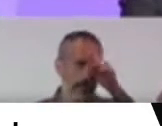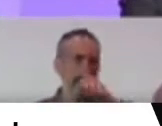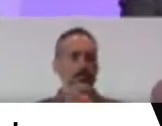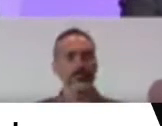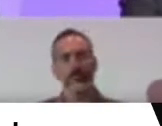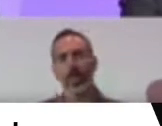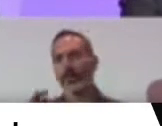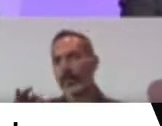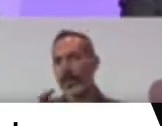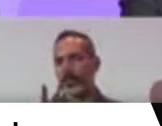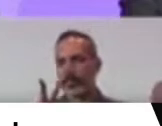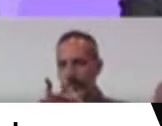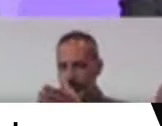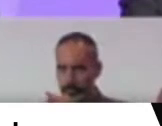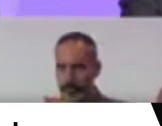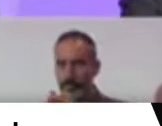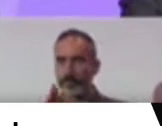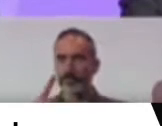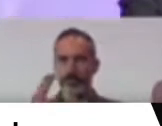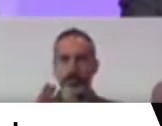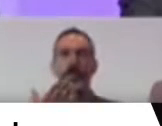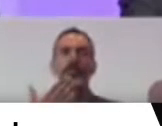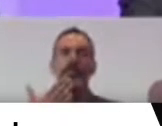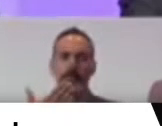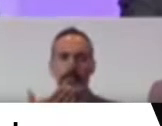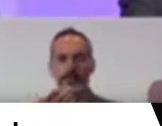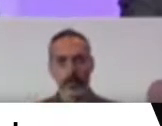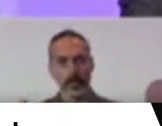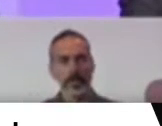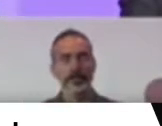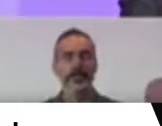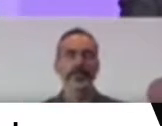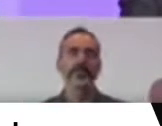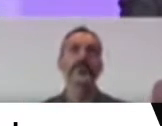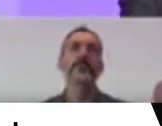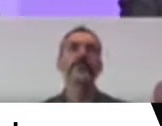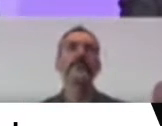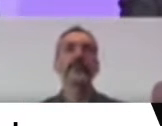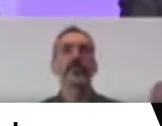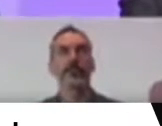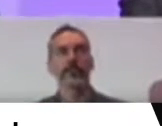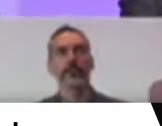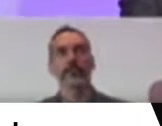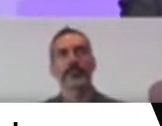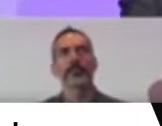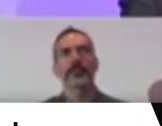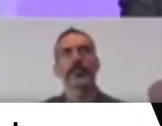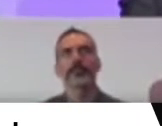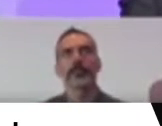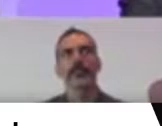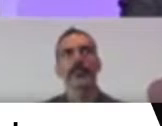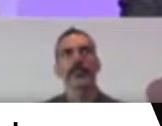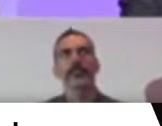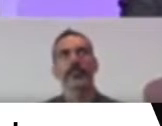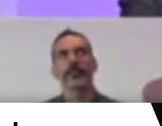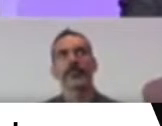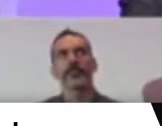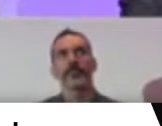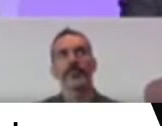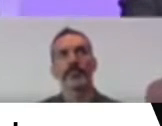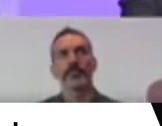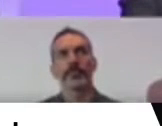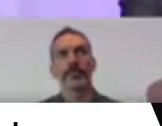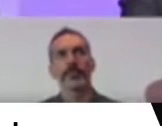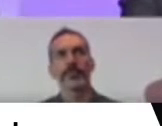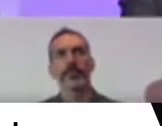que varios de ustedes estuvieron presentes, me dijiste, el agua es asunto tuyo. Y yo mismo te contesté,